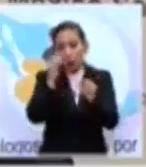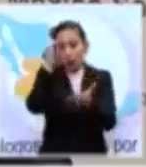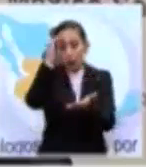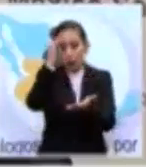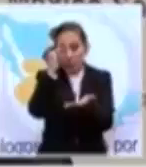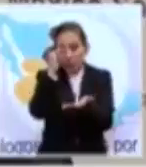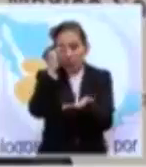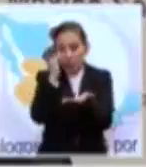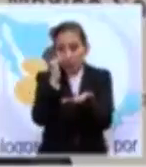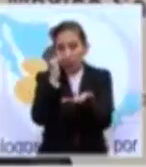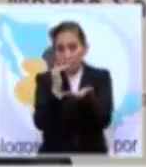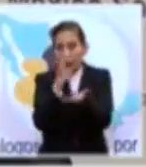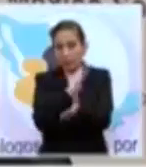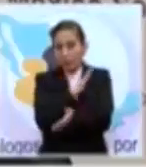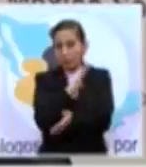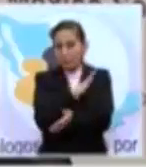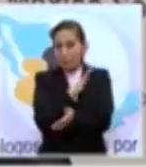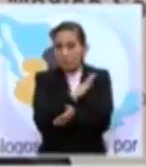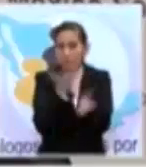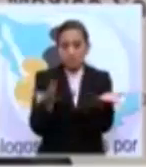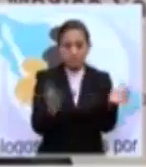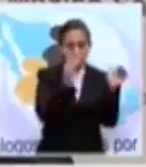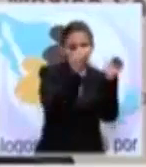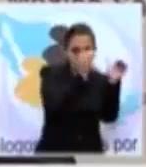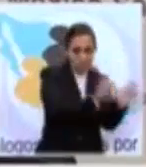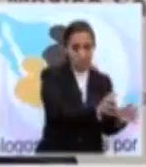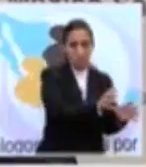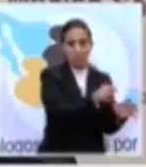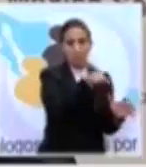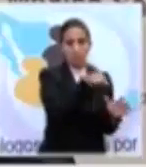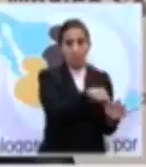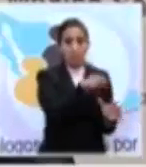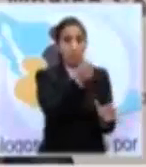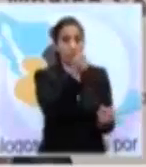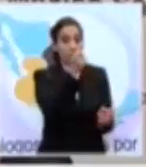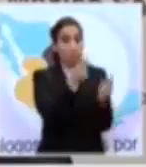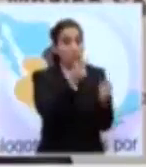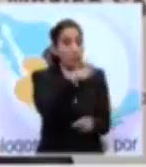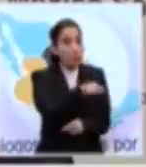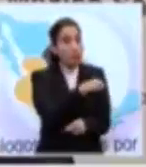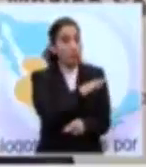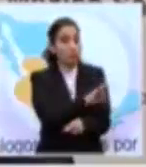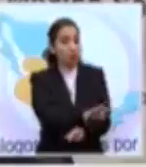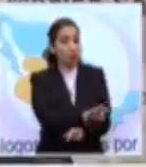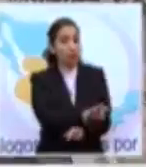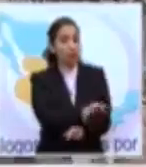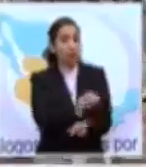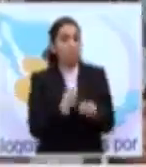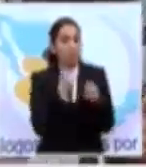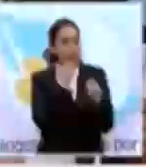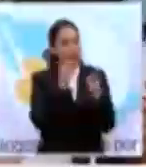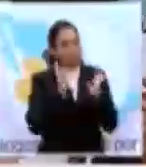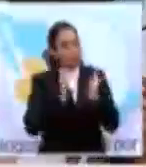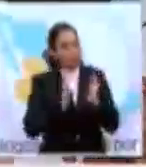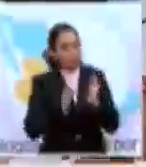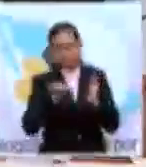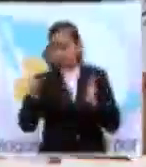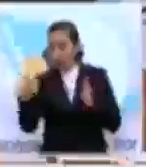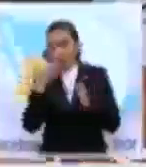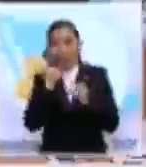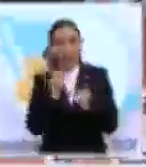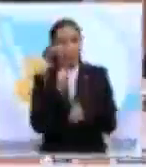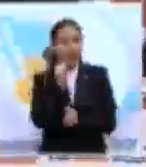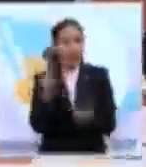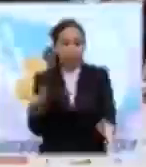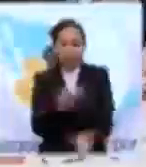distancia que se establece entre aquellos que de alguna forma pueden vivir decorosamente y aquellos que nada tienen. Creo